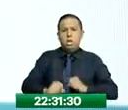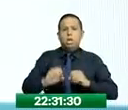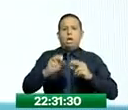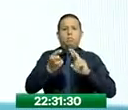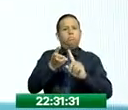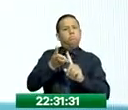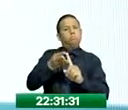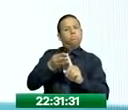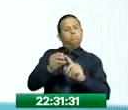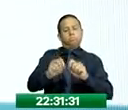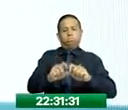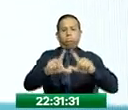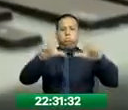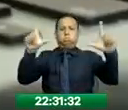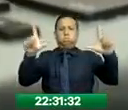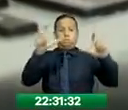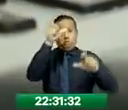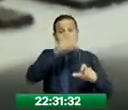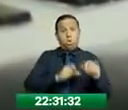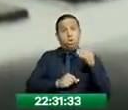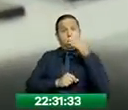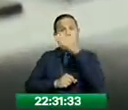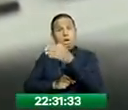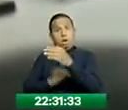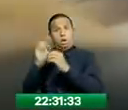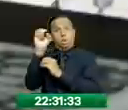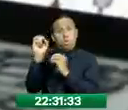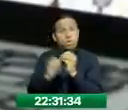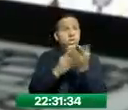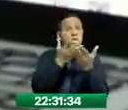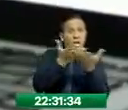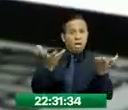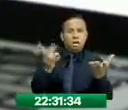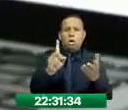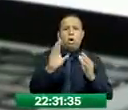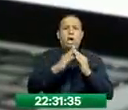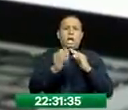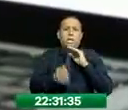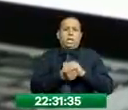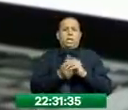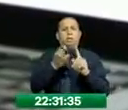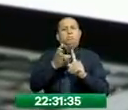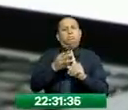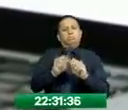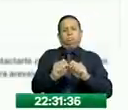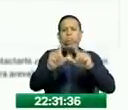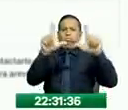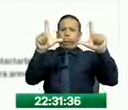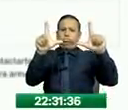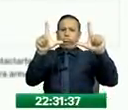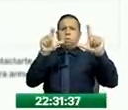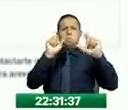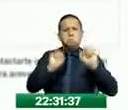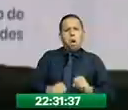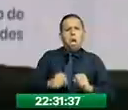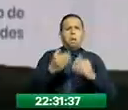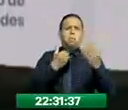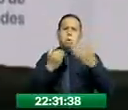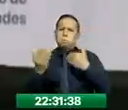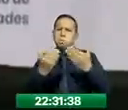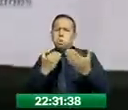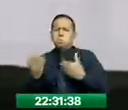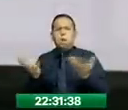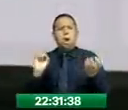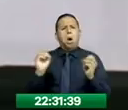facilitar la vida de los ecuatorianos el ministro de la producción y mentalidad resaltó la creación de varias plataformas electrónicas el